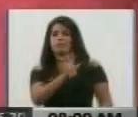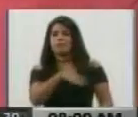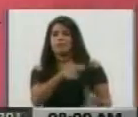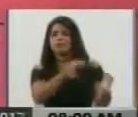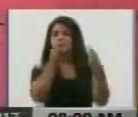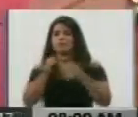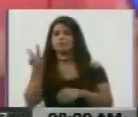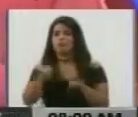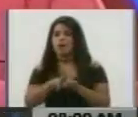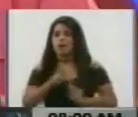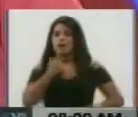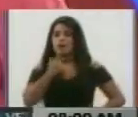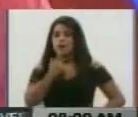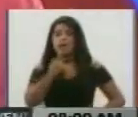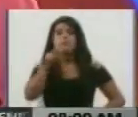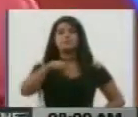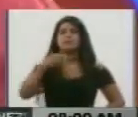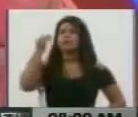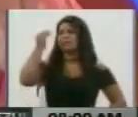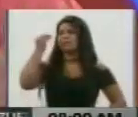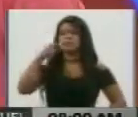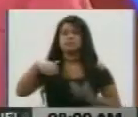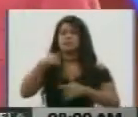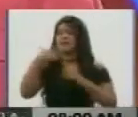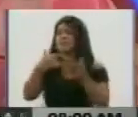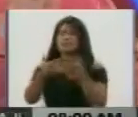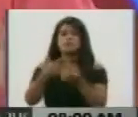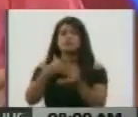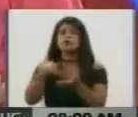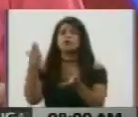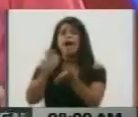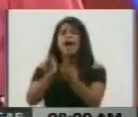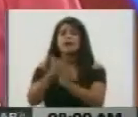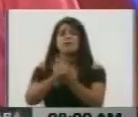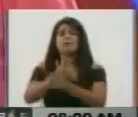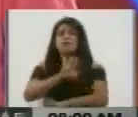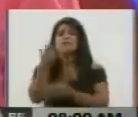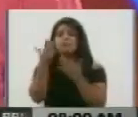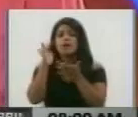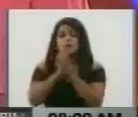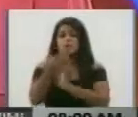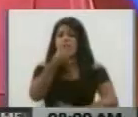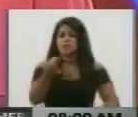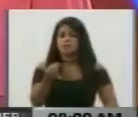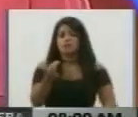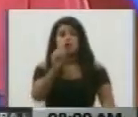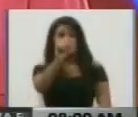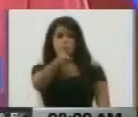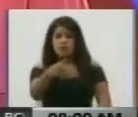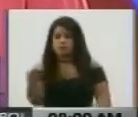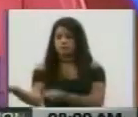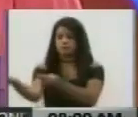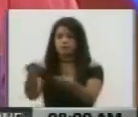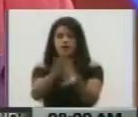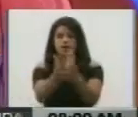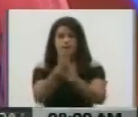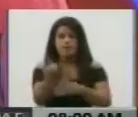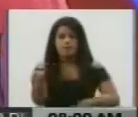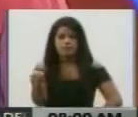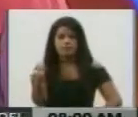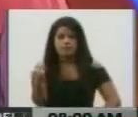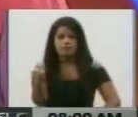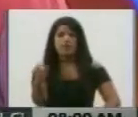bueno, yo lo que quiero es que se consiga la harina de maíz y ya. Ok, de pronto se puede aparecer la harina. ¿A